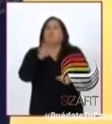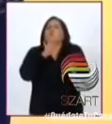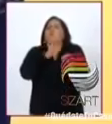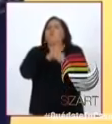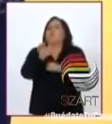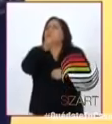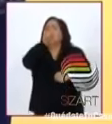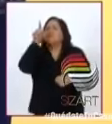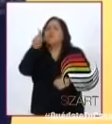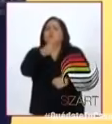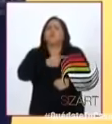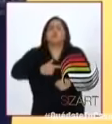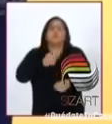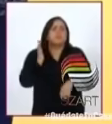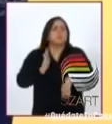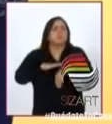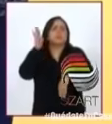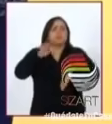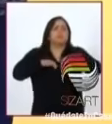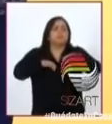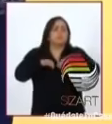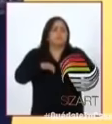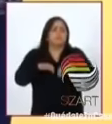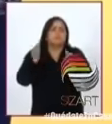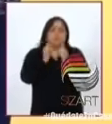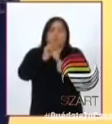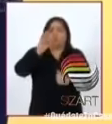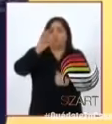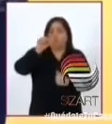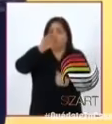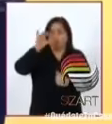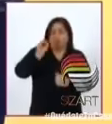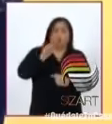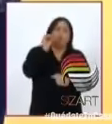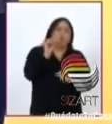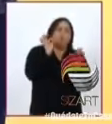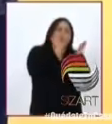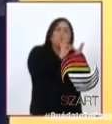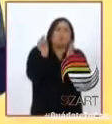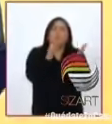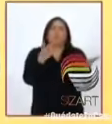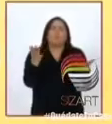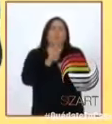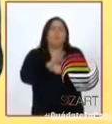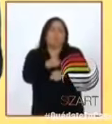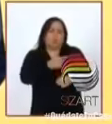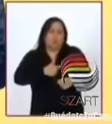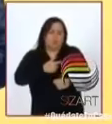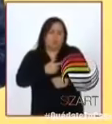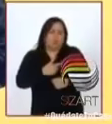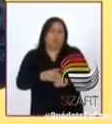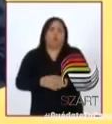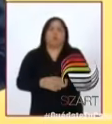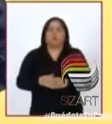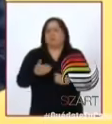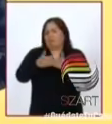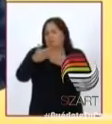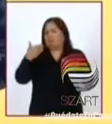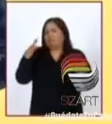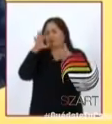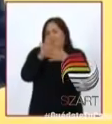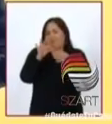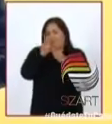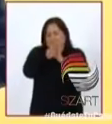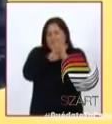representación les gusta más trabajar? ¿Con fracción o con decimal? Como se planteó al